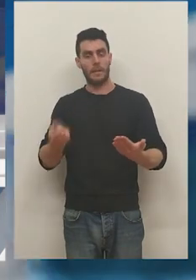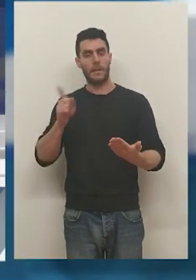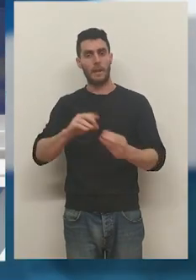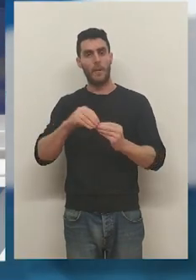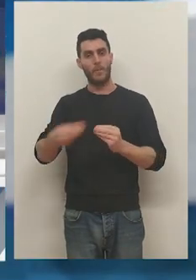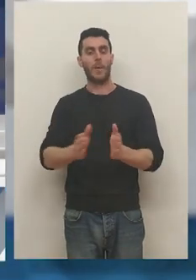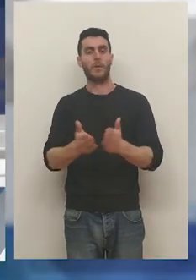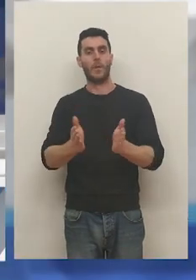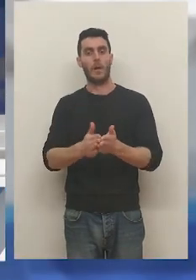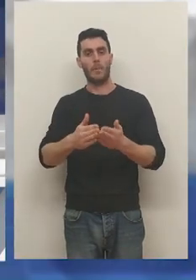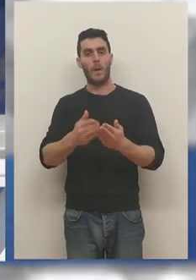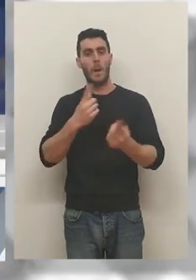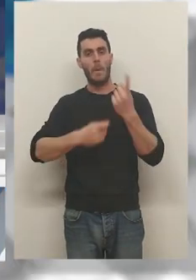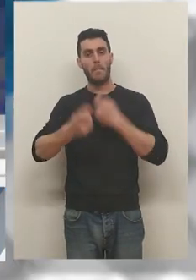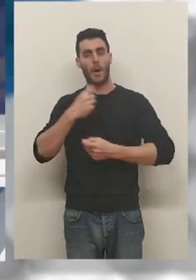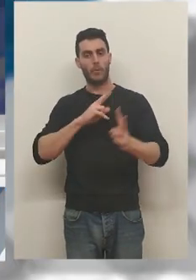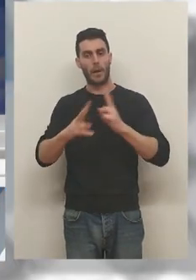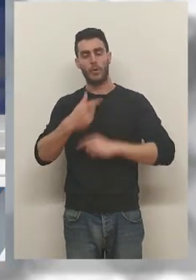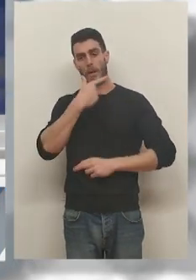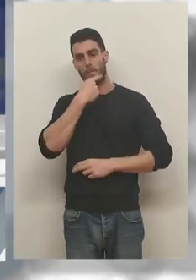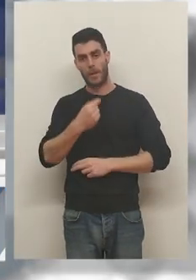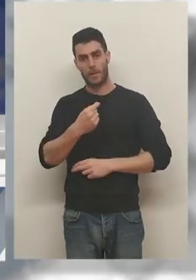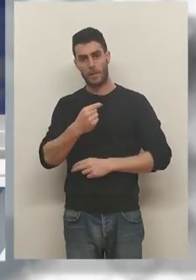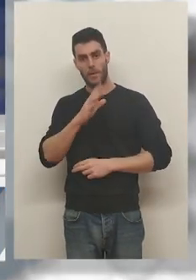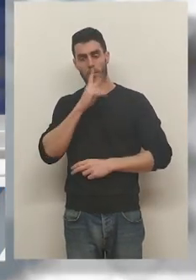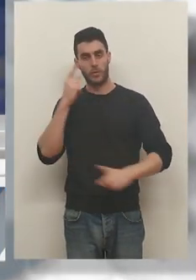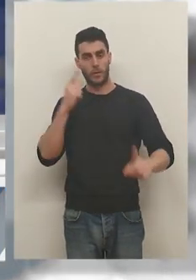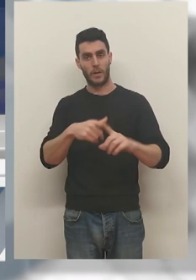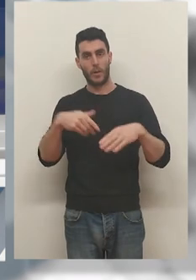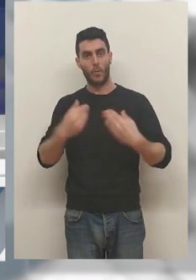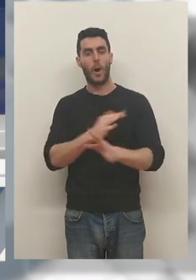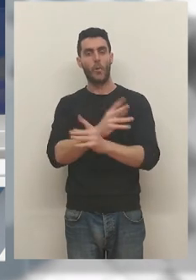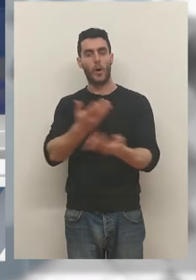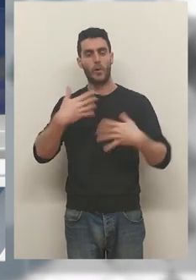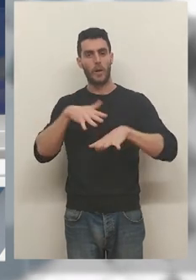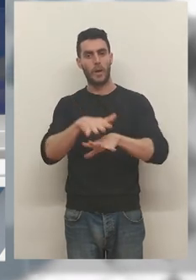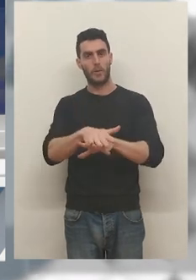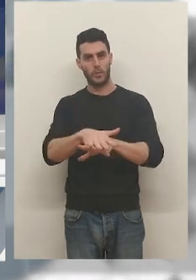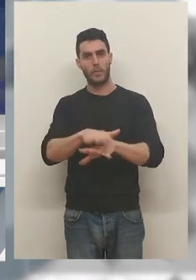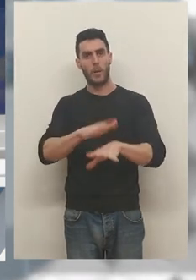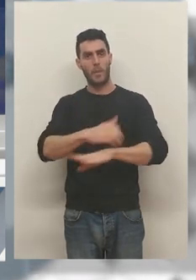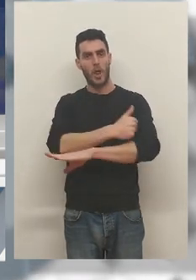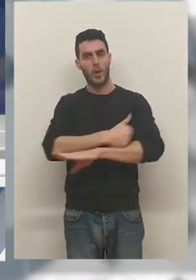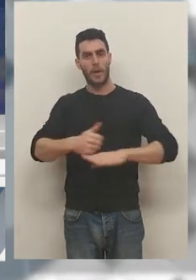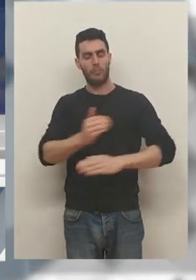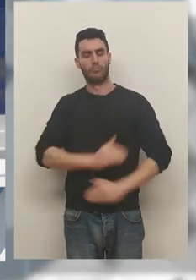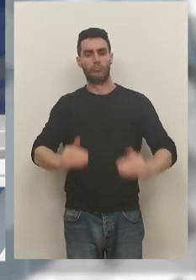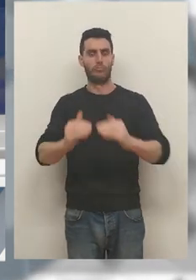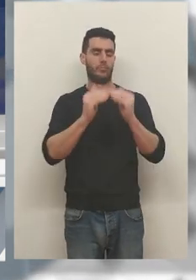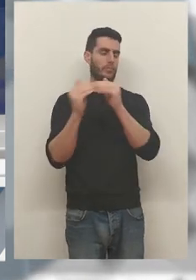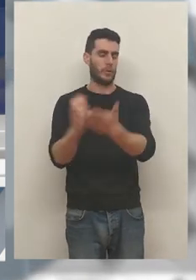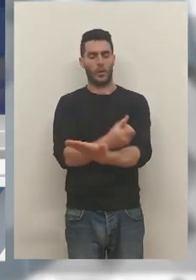y también en formato libro las preguntas son de fácil respuesta por lo que se trata de un juego inclusivo destinado a toda la